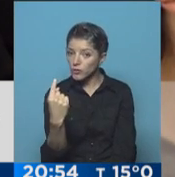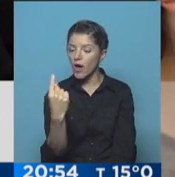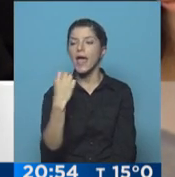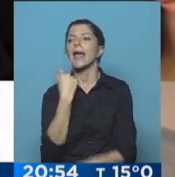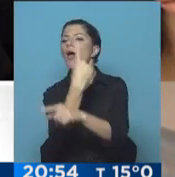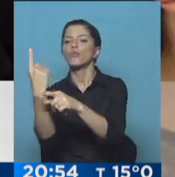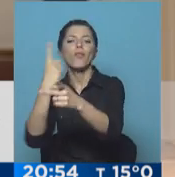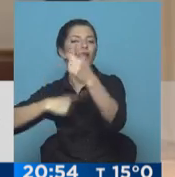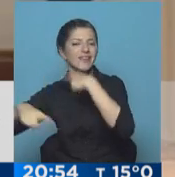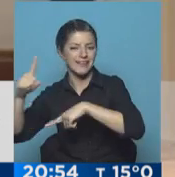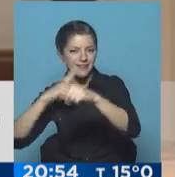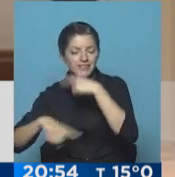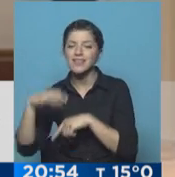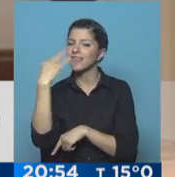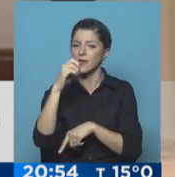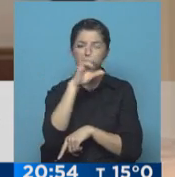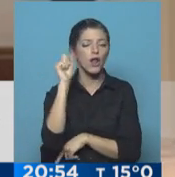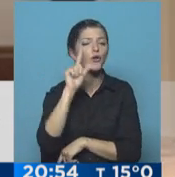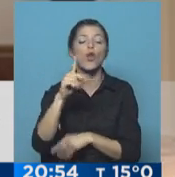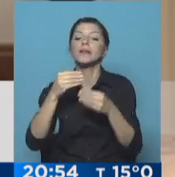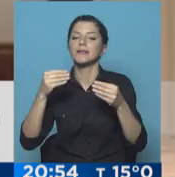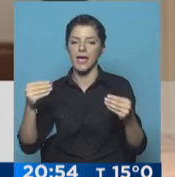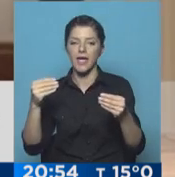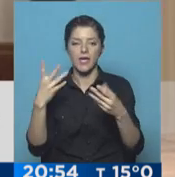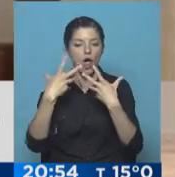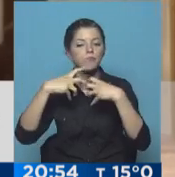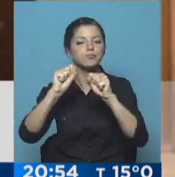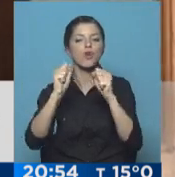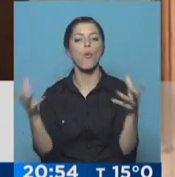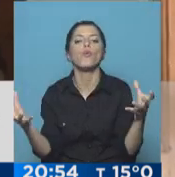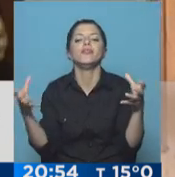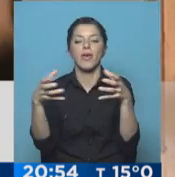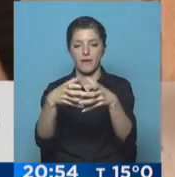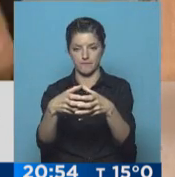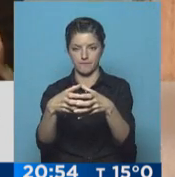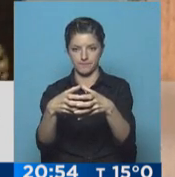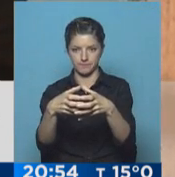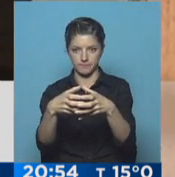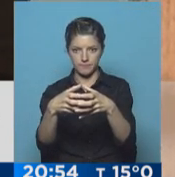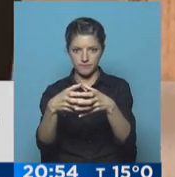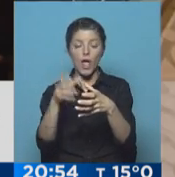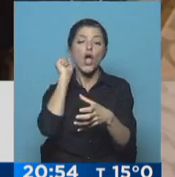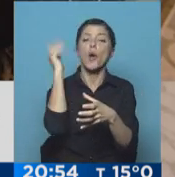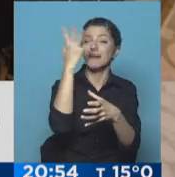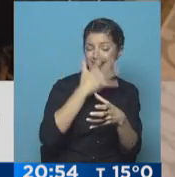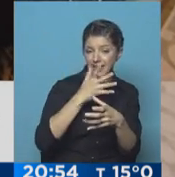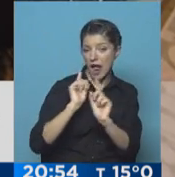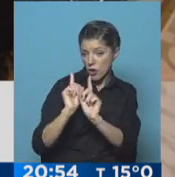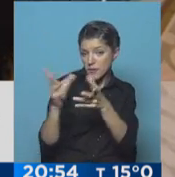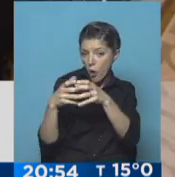dirigente, debe ser el de lograr la unidad, convencer no solamente a los